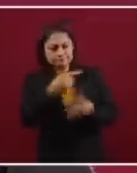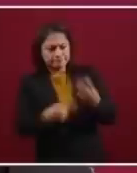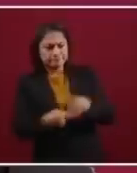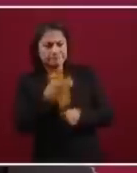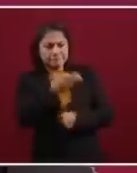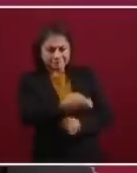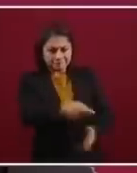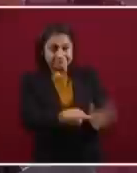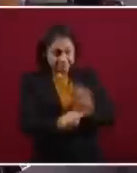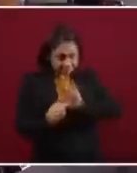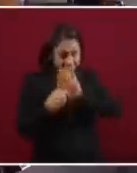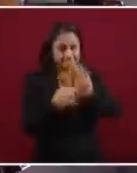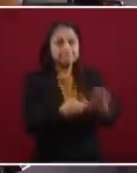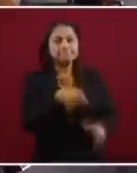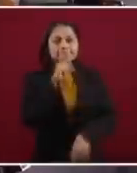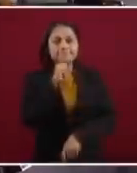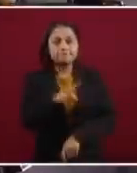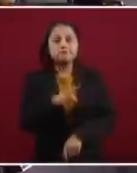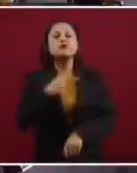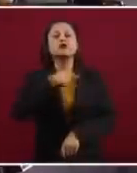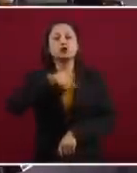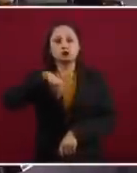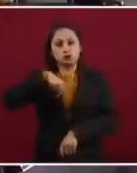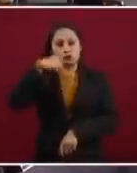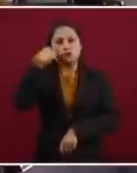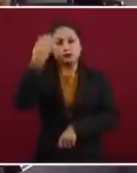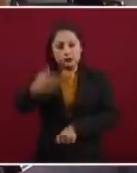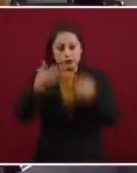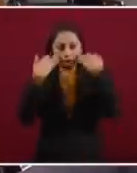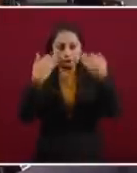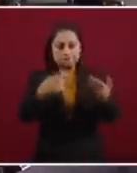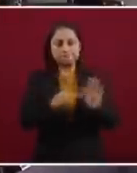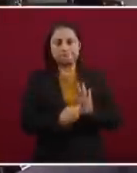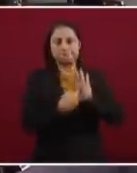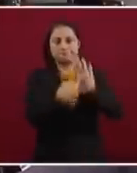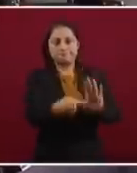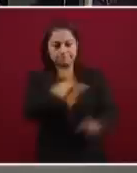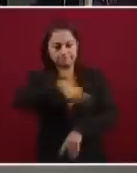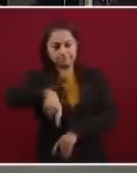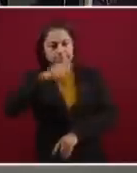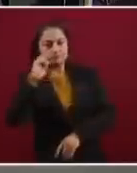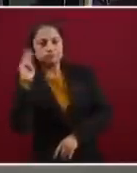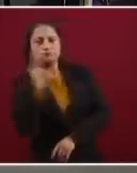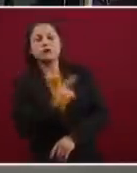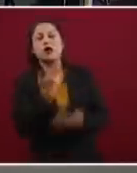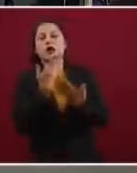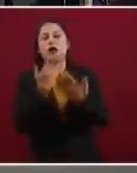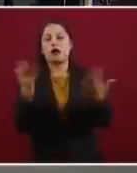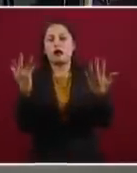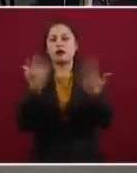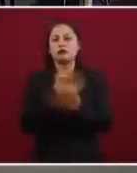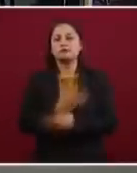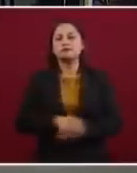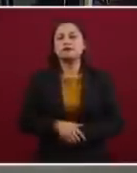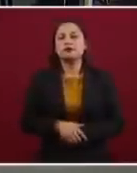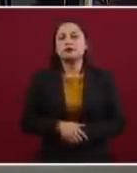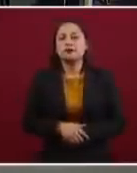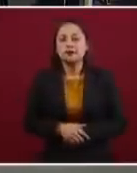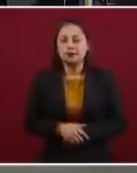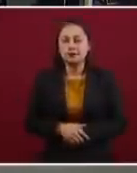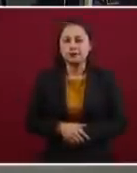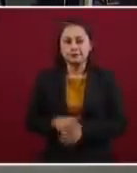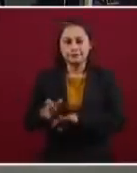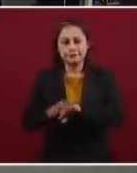queremos dar a conocer presidente si me lo permite tiene que ver ya con con otro